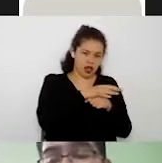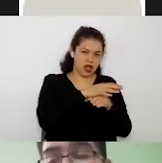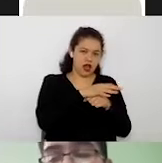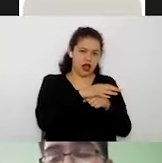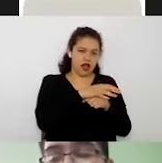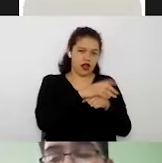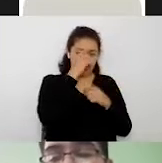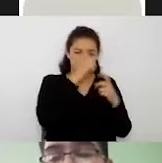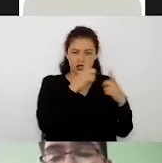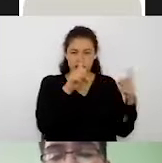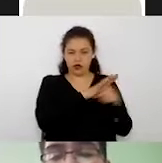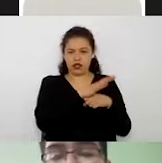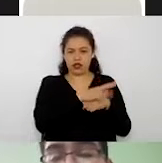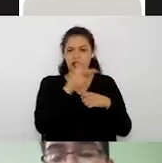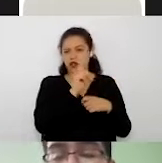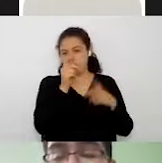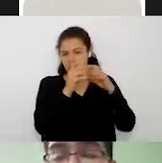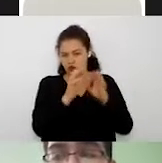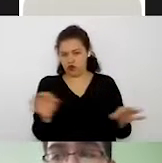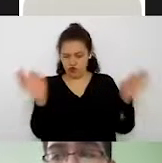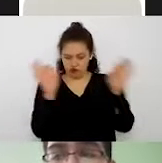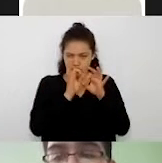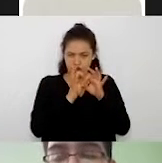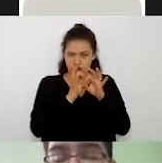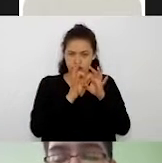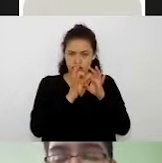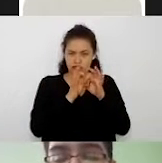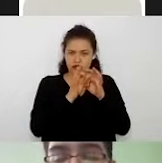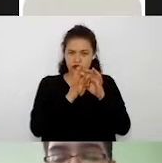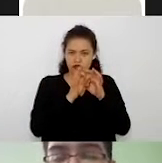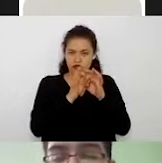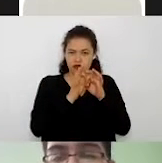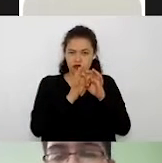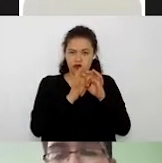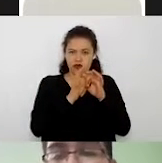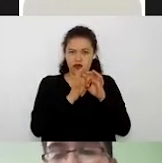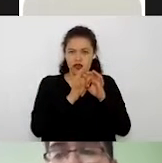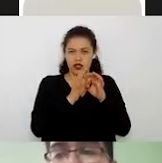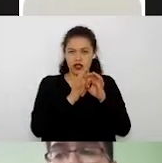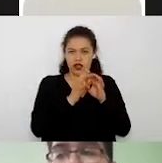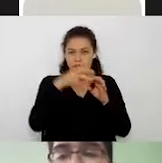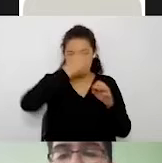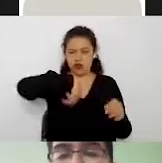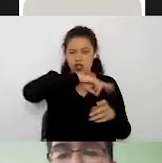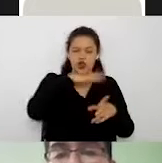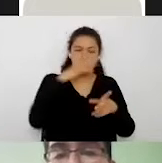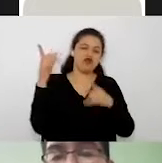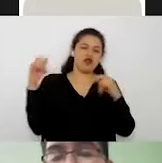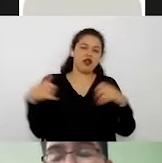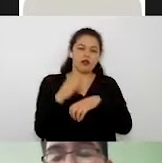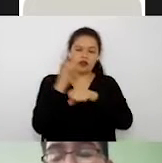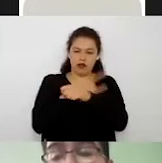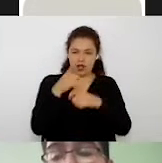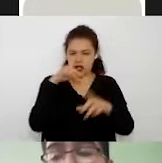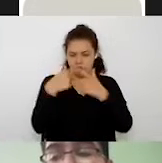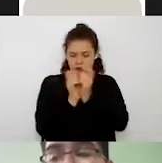desarrollar. Y otra muy importante es, ya dentro de lo que sería nuestro simulacro, la brigada de comunicación